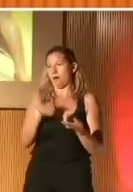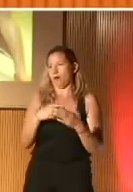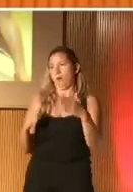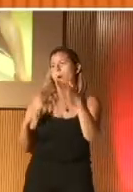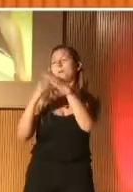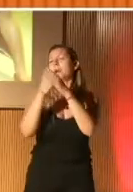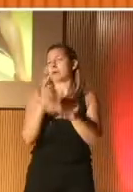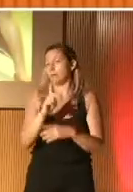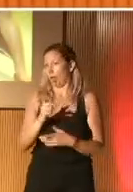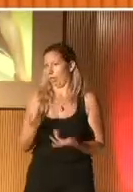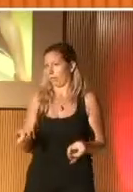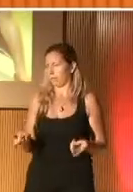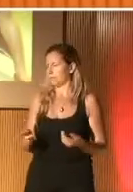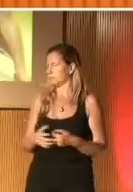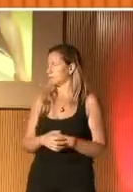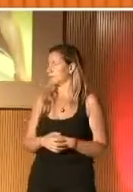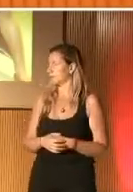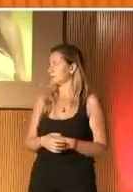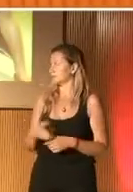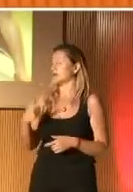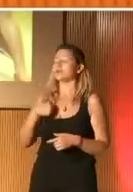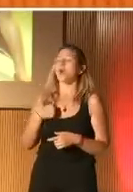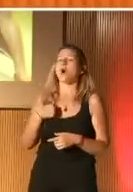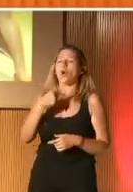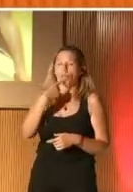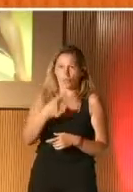que, os vengo a confesar una cosa.